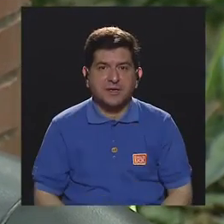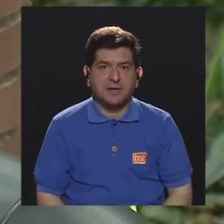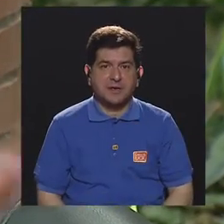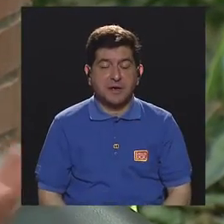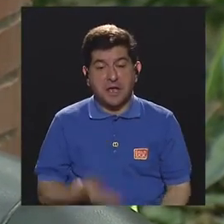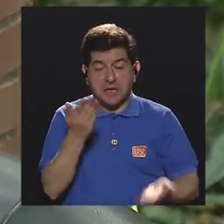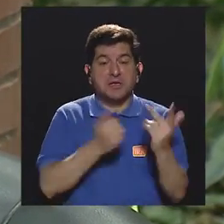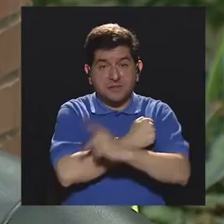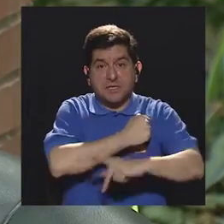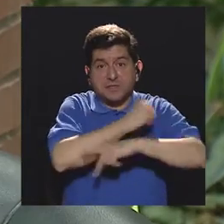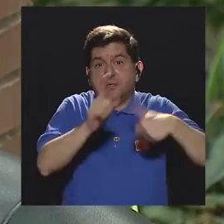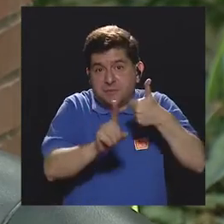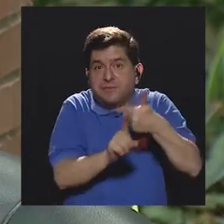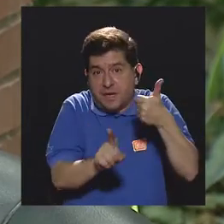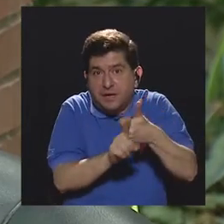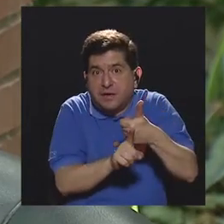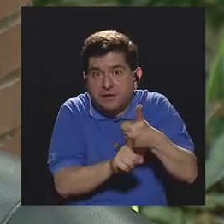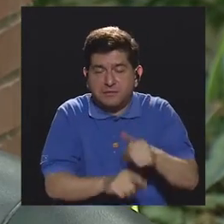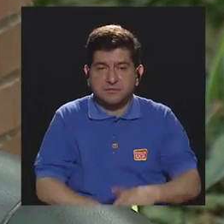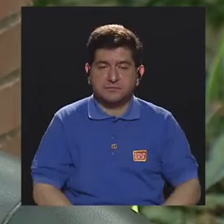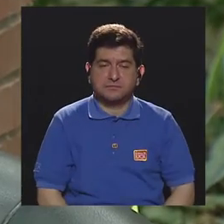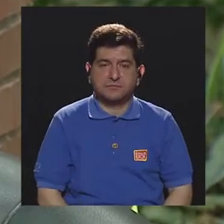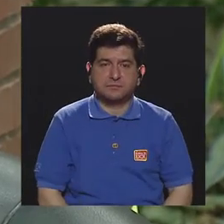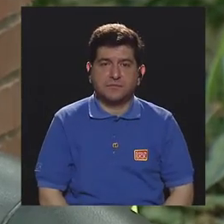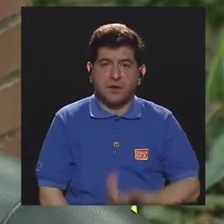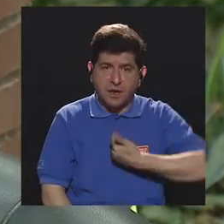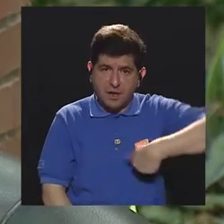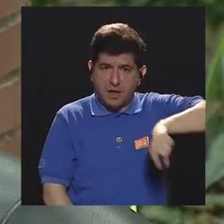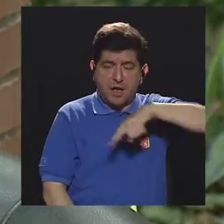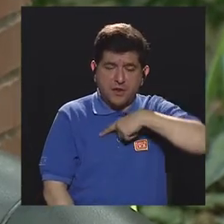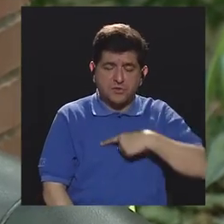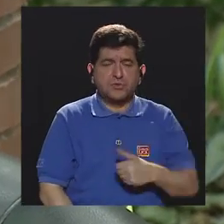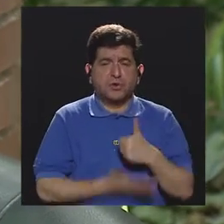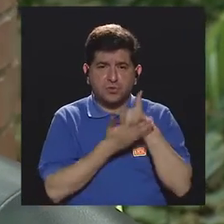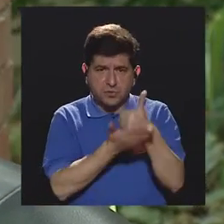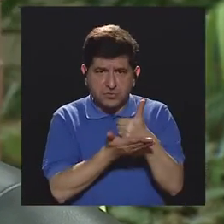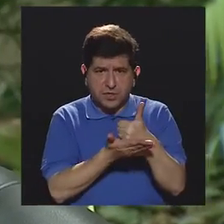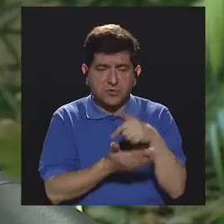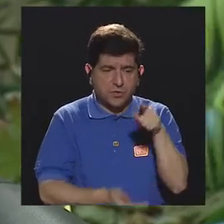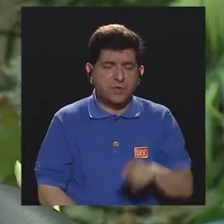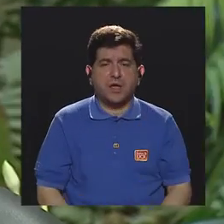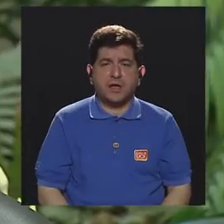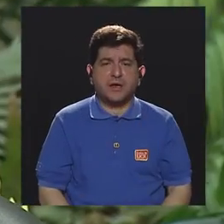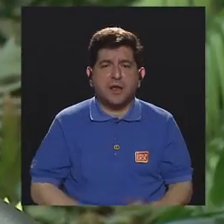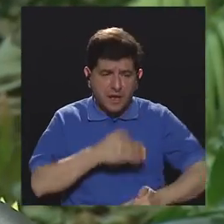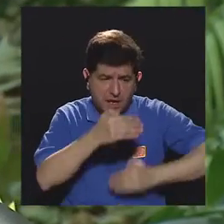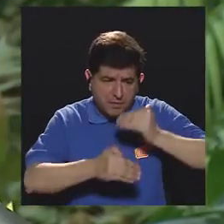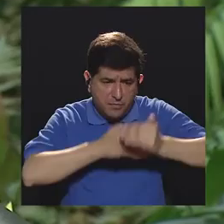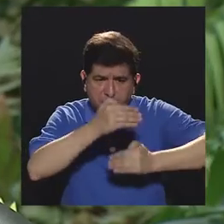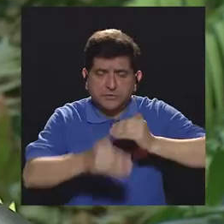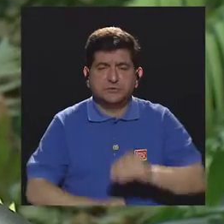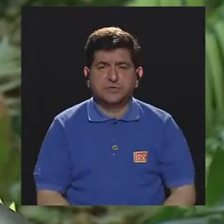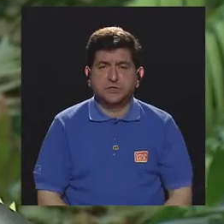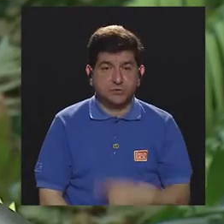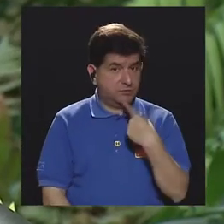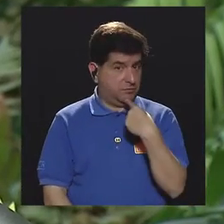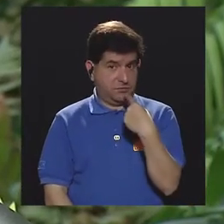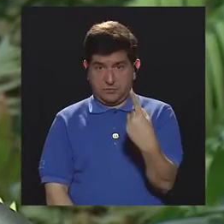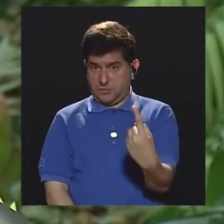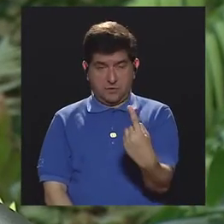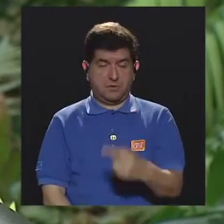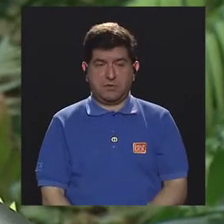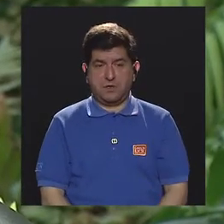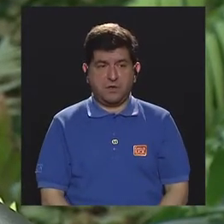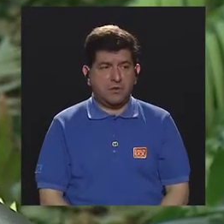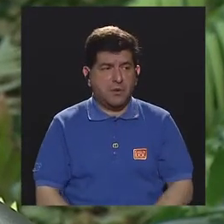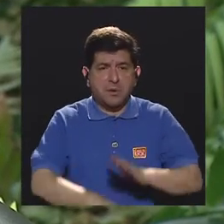la familia puede ser país, ¿no? También nos va a favorecer su progresión. No estoy hablando de